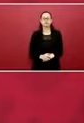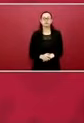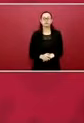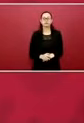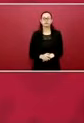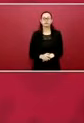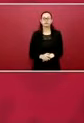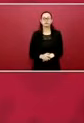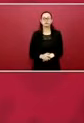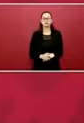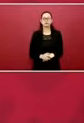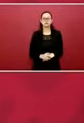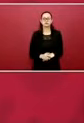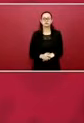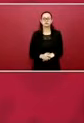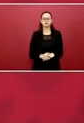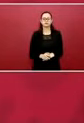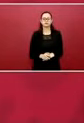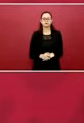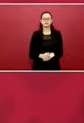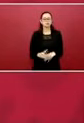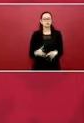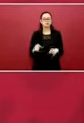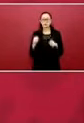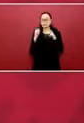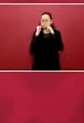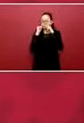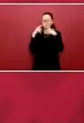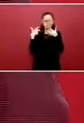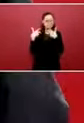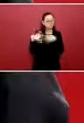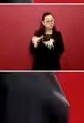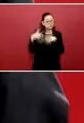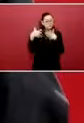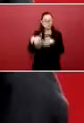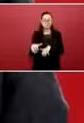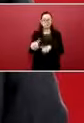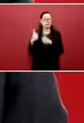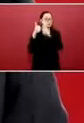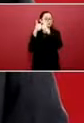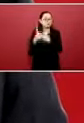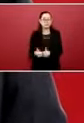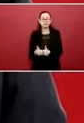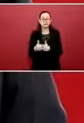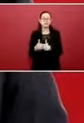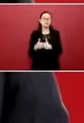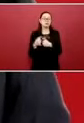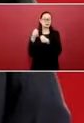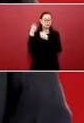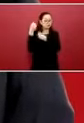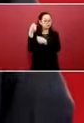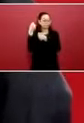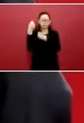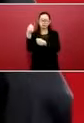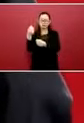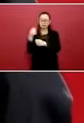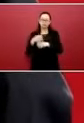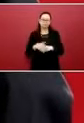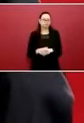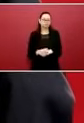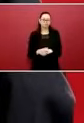aunque haya plantones y toma de oficinas, ya que